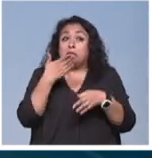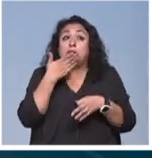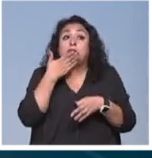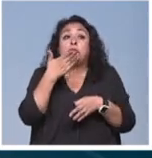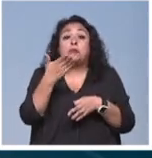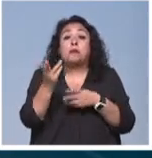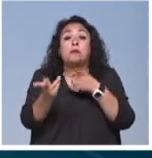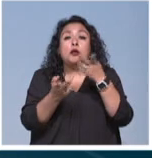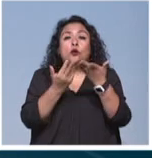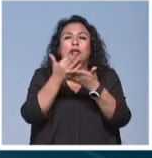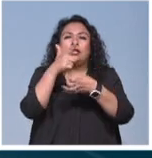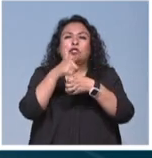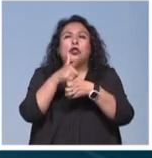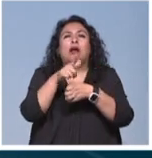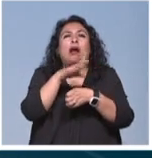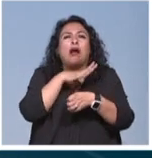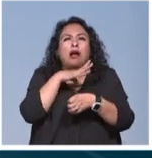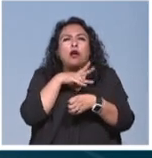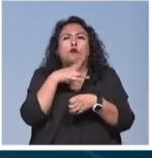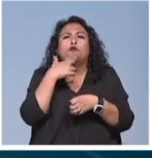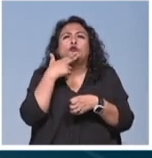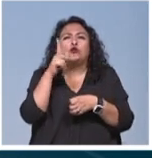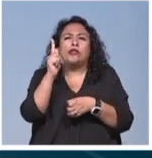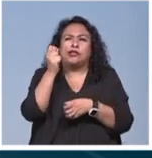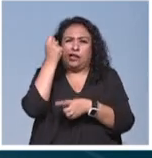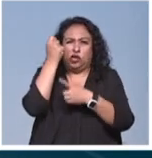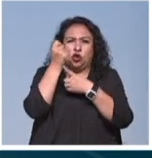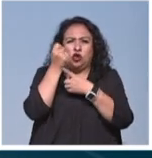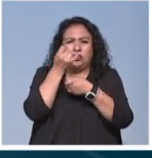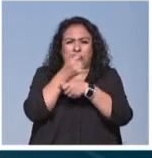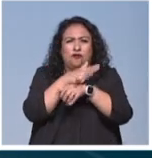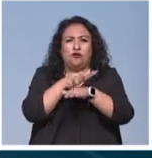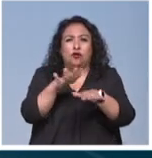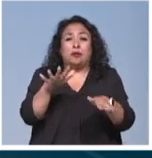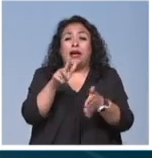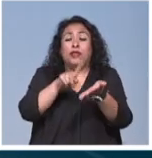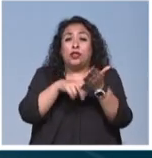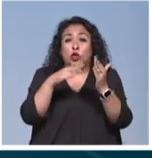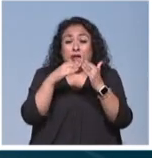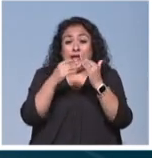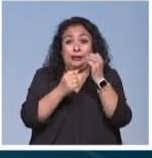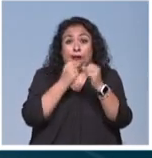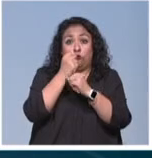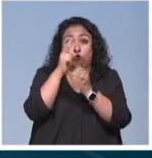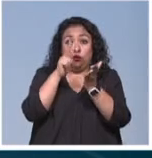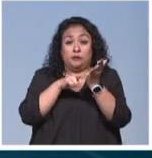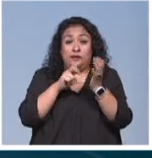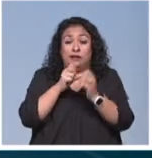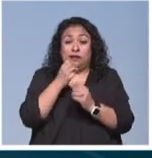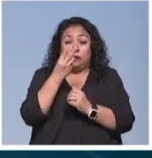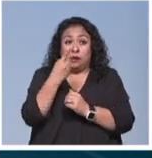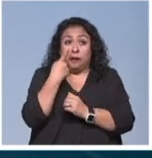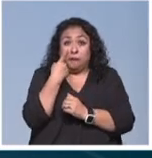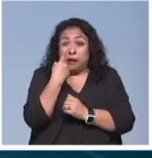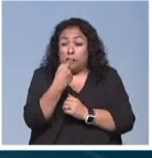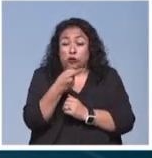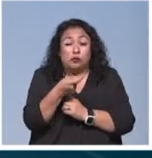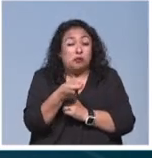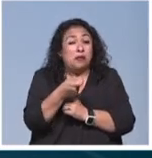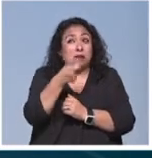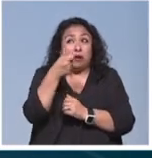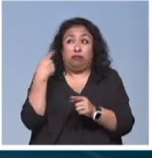la encuesta Nacional sobre disponibilidad y uso de tecnología de la información en los hogares en 2023 arrojó que por primera